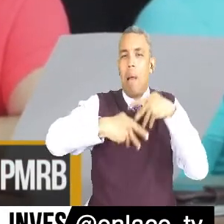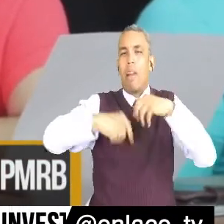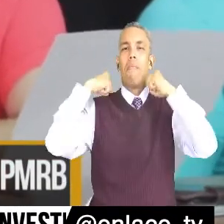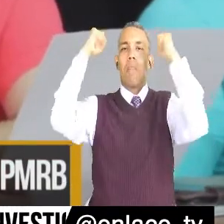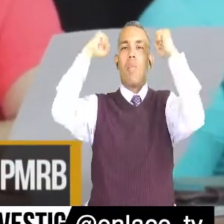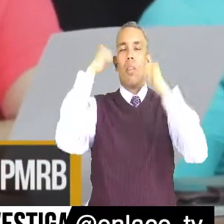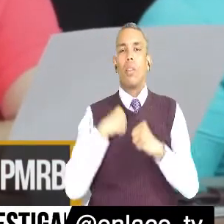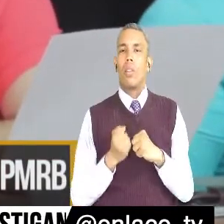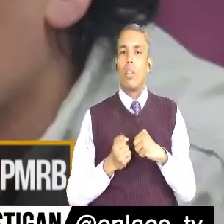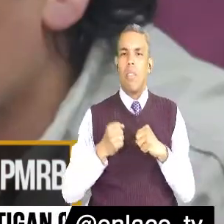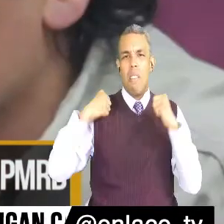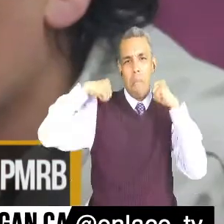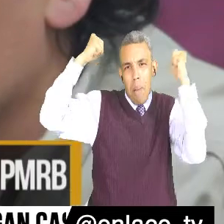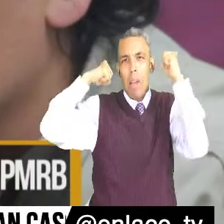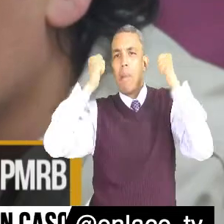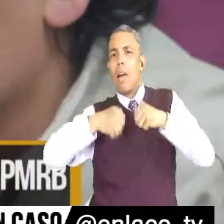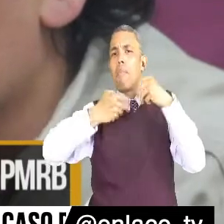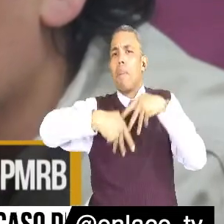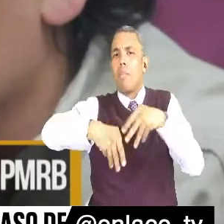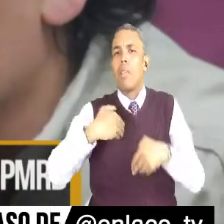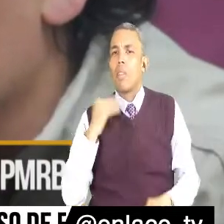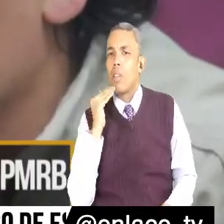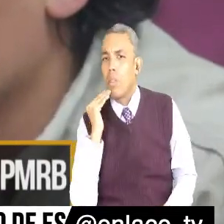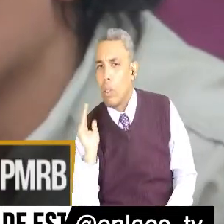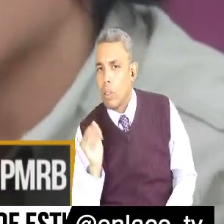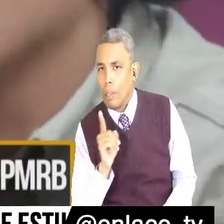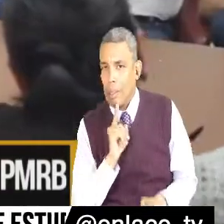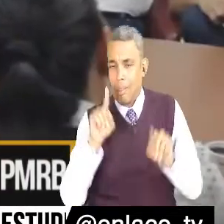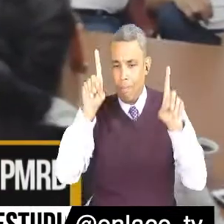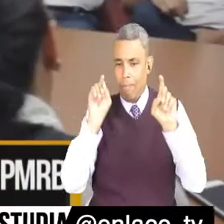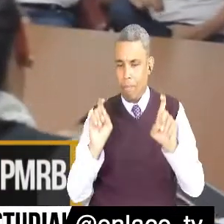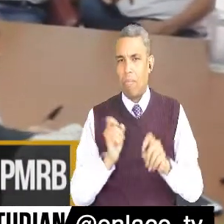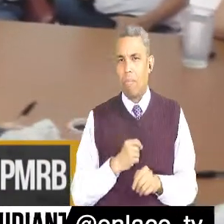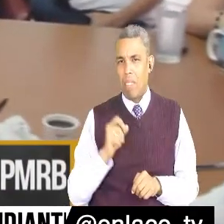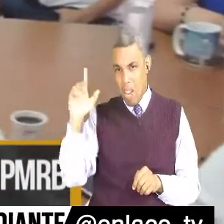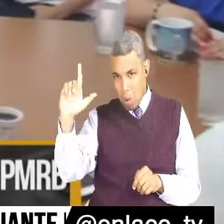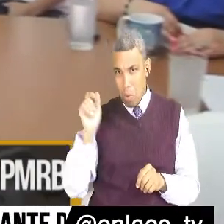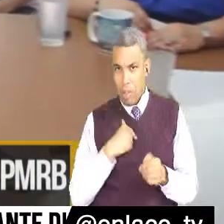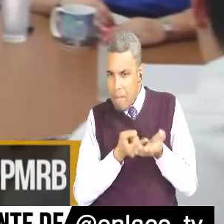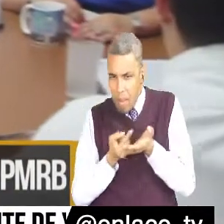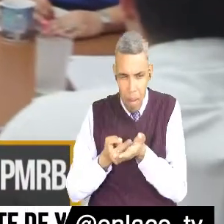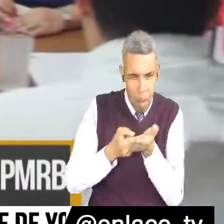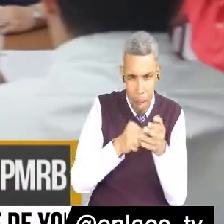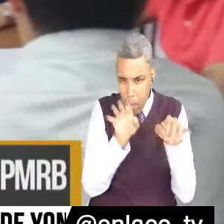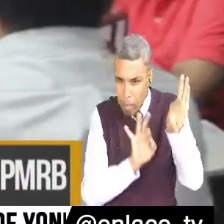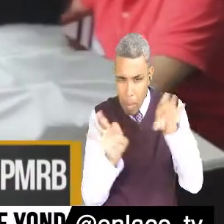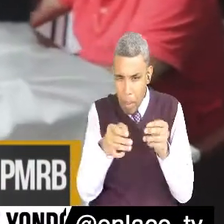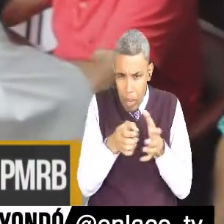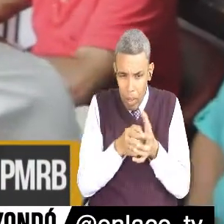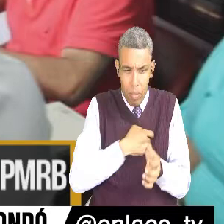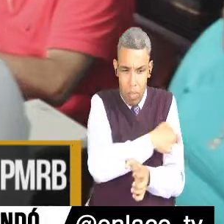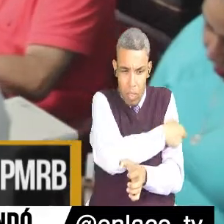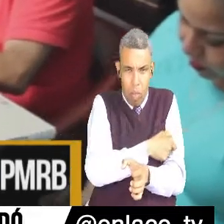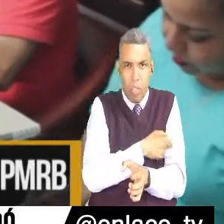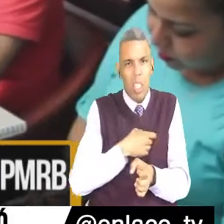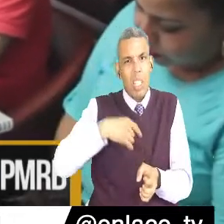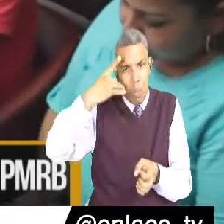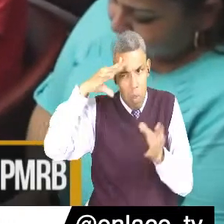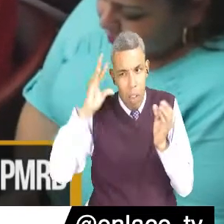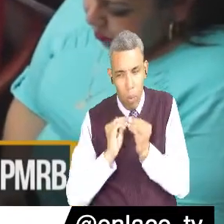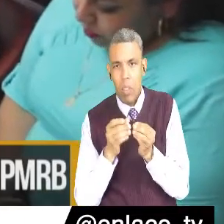se concreta y se hará una vez se fijen los miembros del comité. El alcalde Darío Echeverri estará el martes próximo en Bogotá, en donde